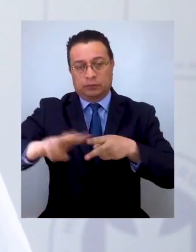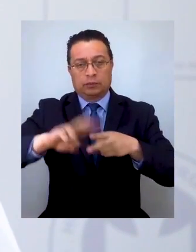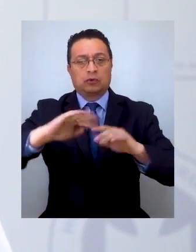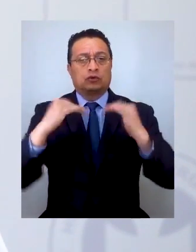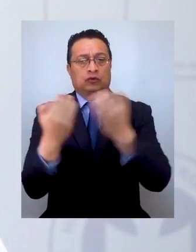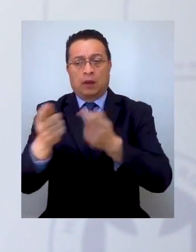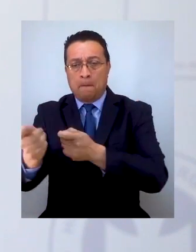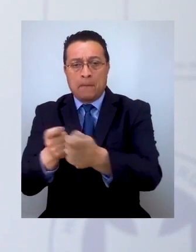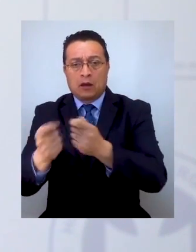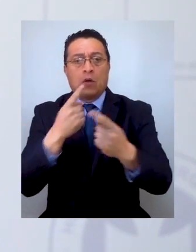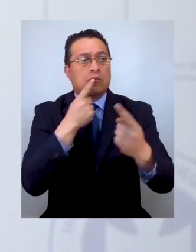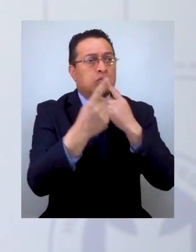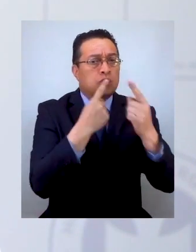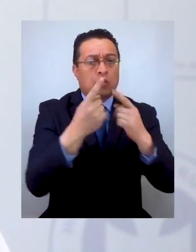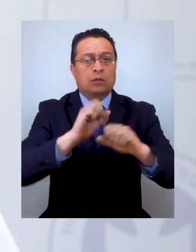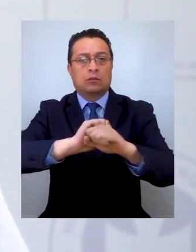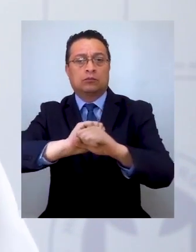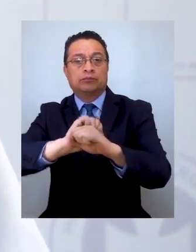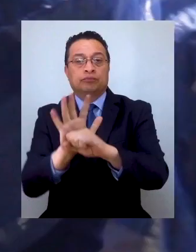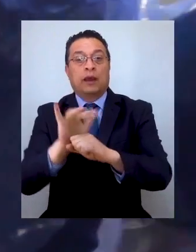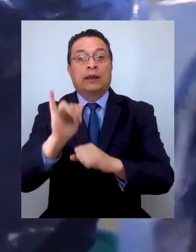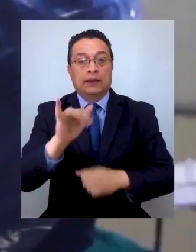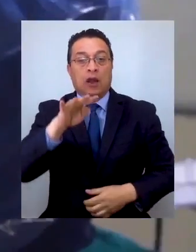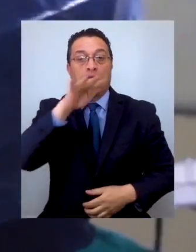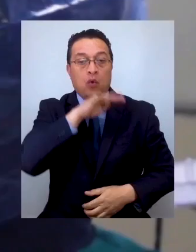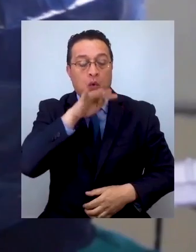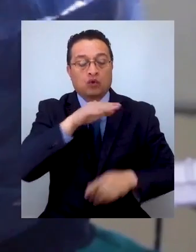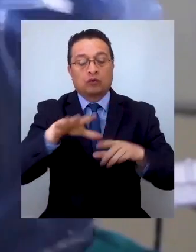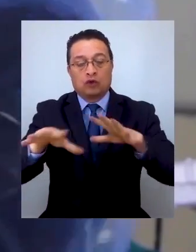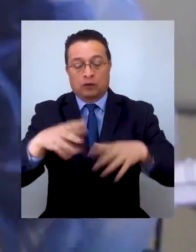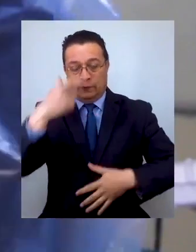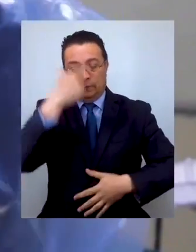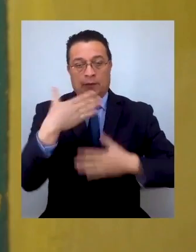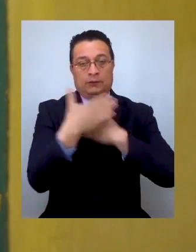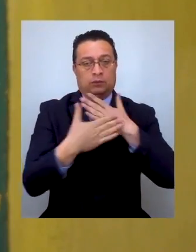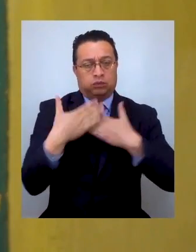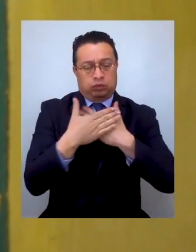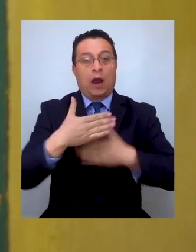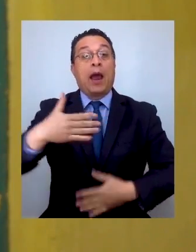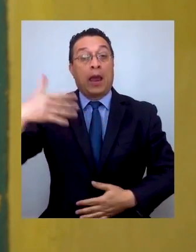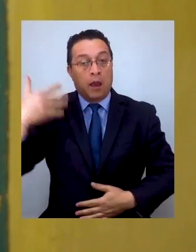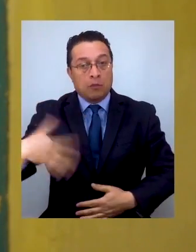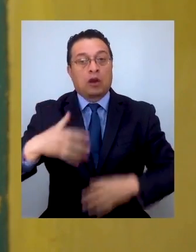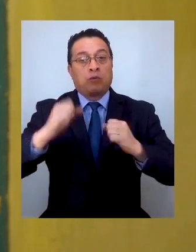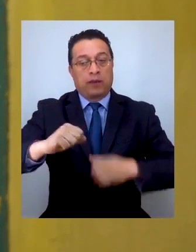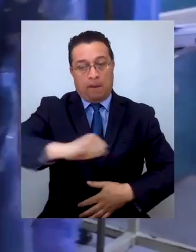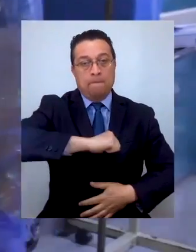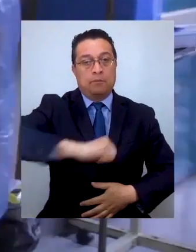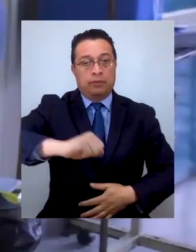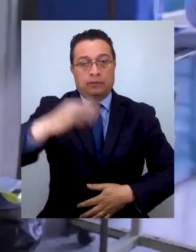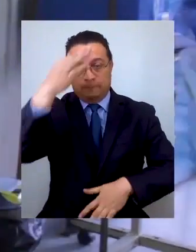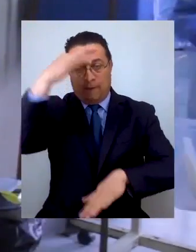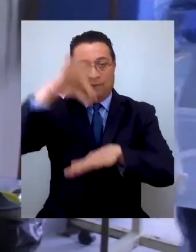el manejo de las consultas por COVID-19 y el uso de elementos de protección personal fundamental para poder prevenir